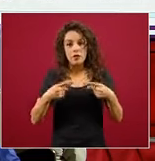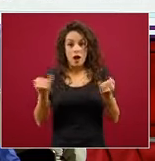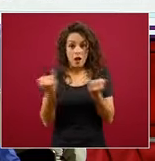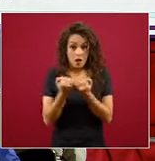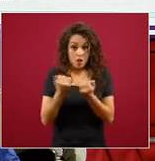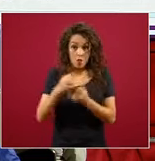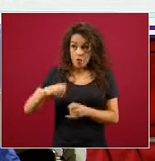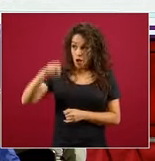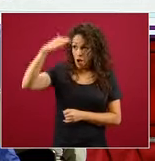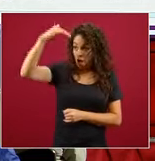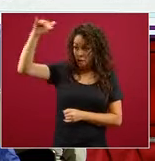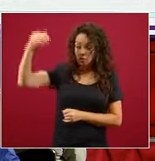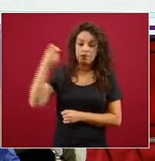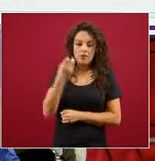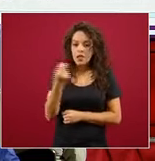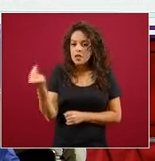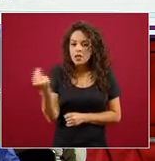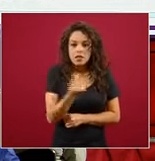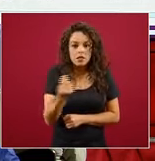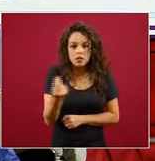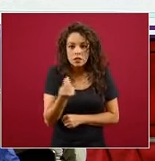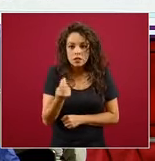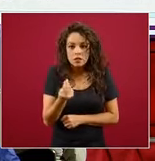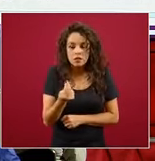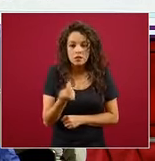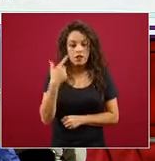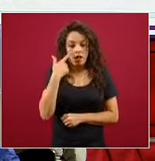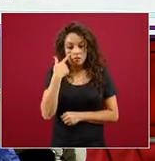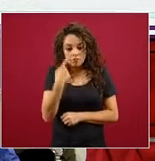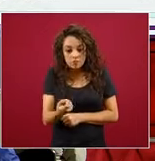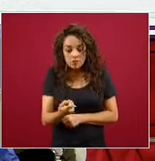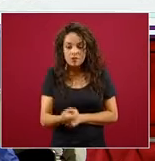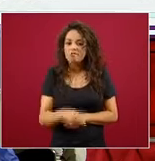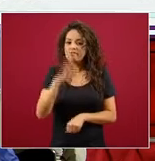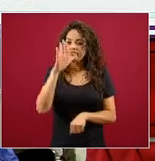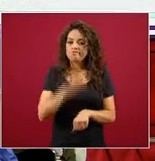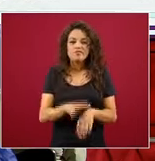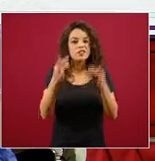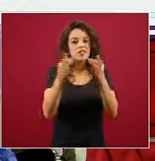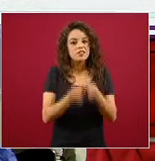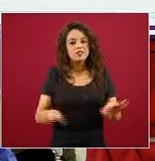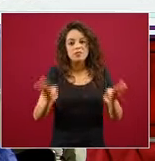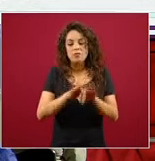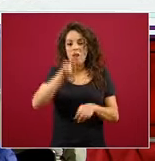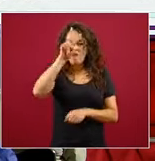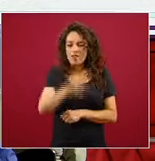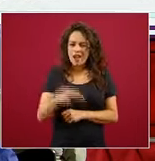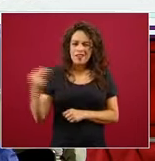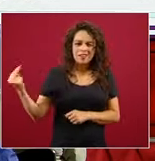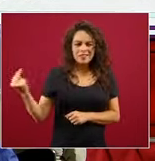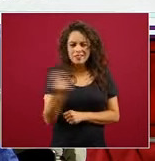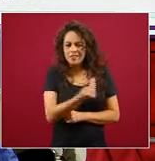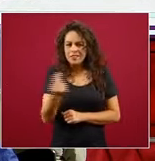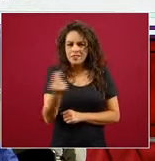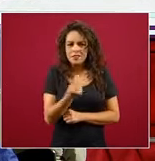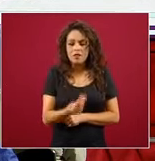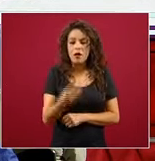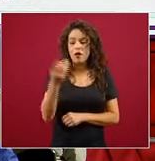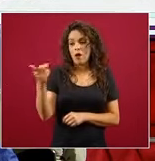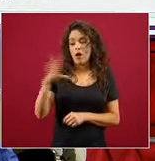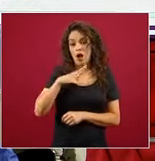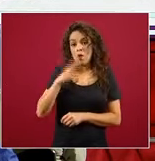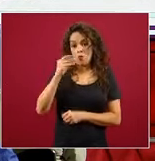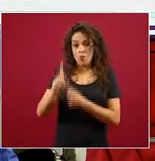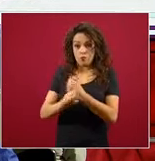y de mucha mayor prioridad. Hay una necesidad muy importante, muchos de los problemas en el adulto mayor son